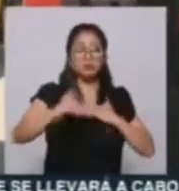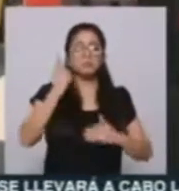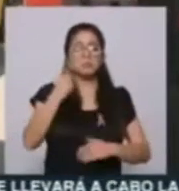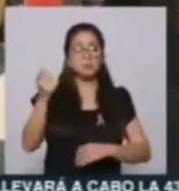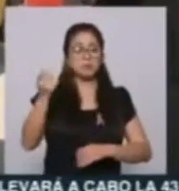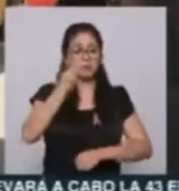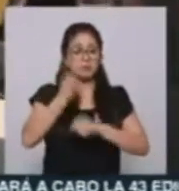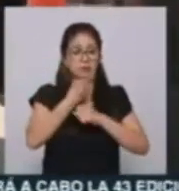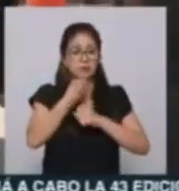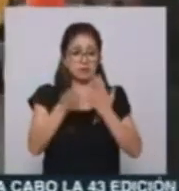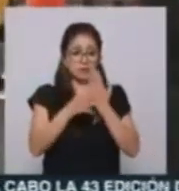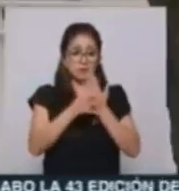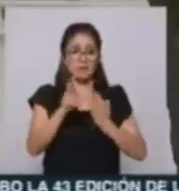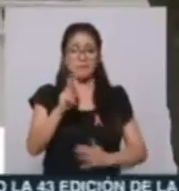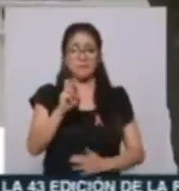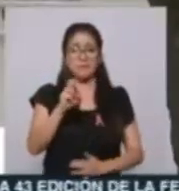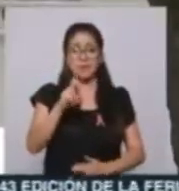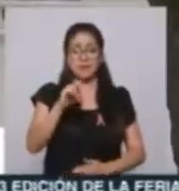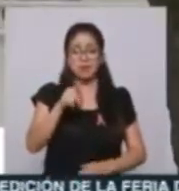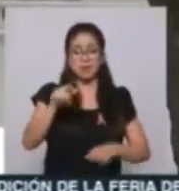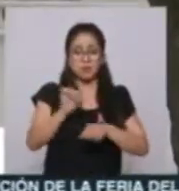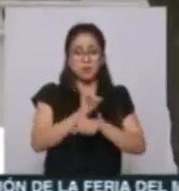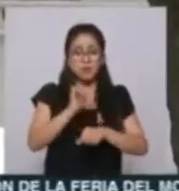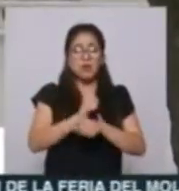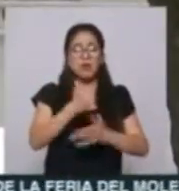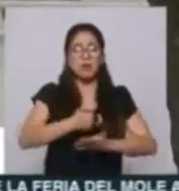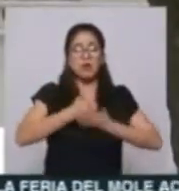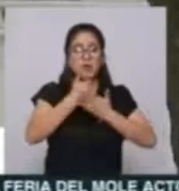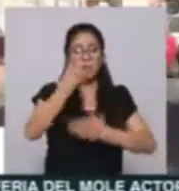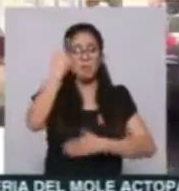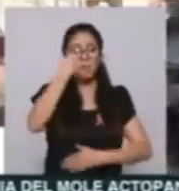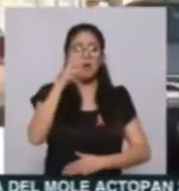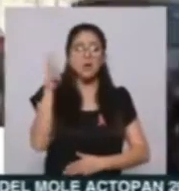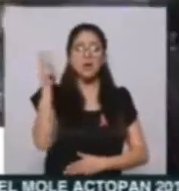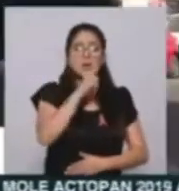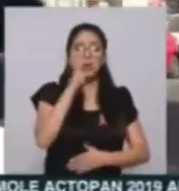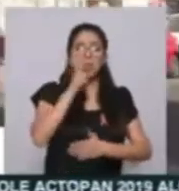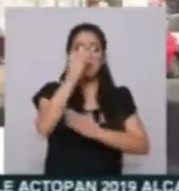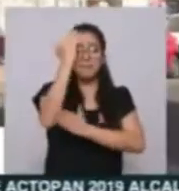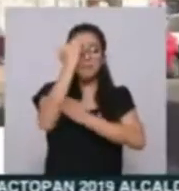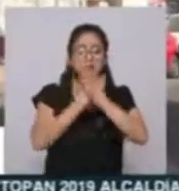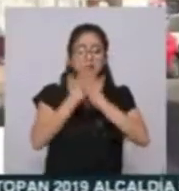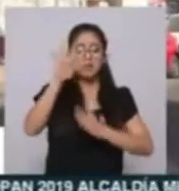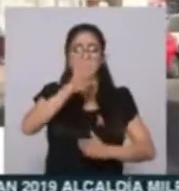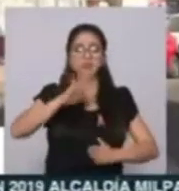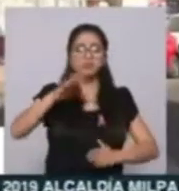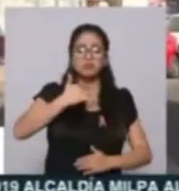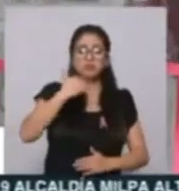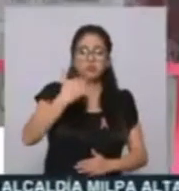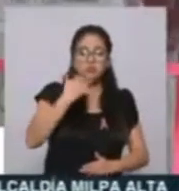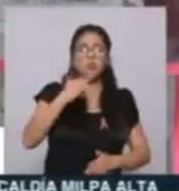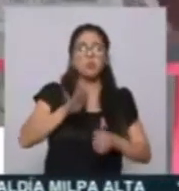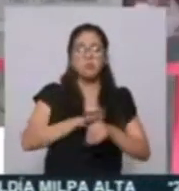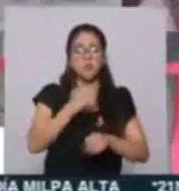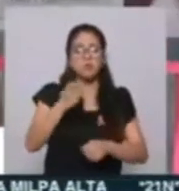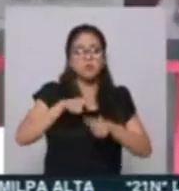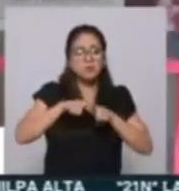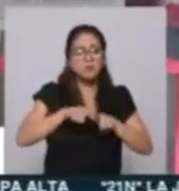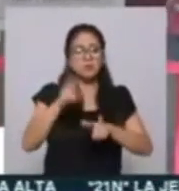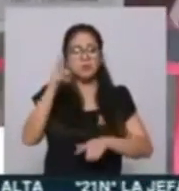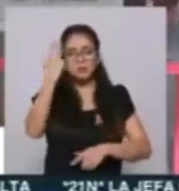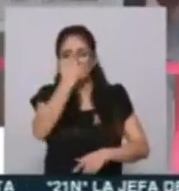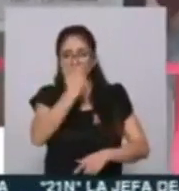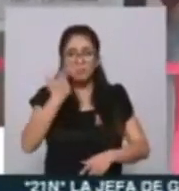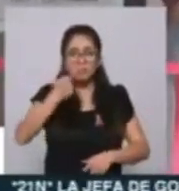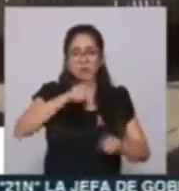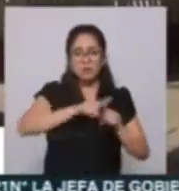agregó que el programa de verificación vehicular ha contribuido a mantener los índices de contaminantes en la atmósfera, por lo que se seguirá la vigilancia en los centros de